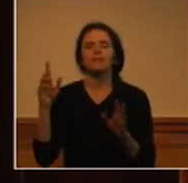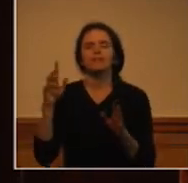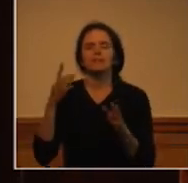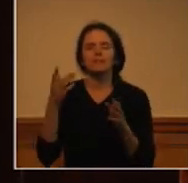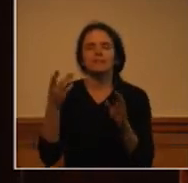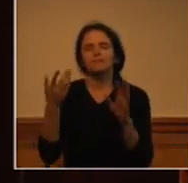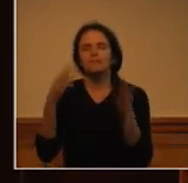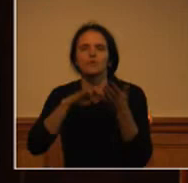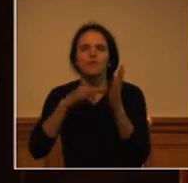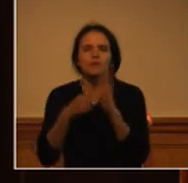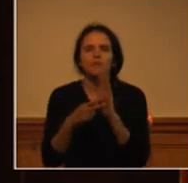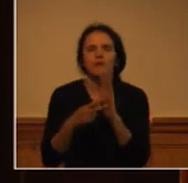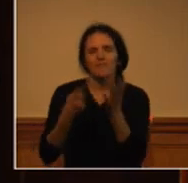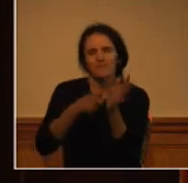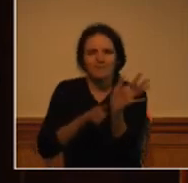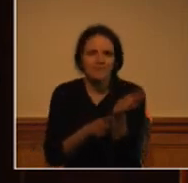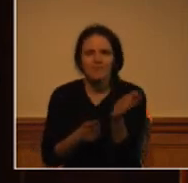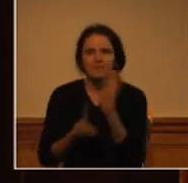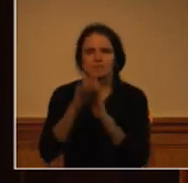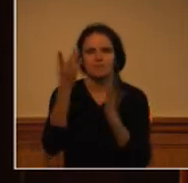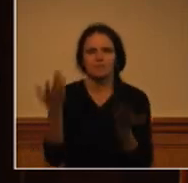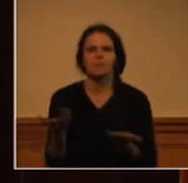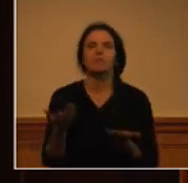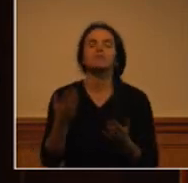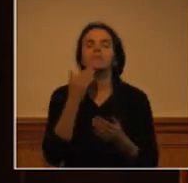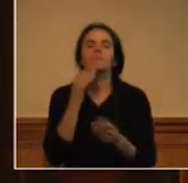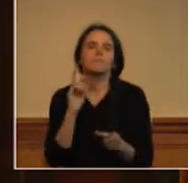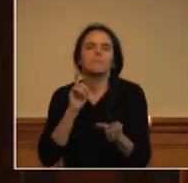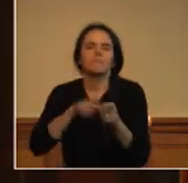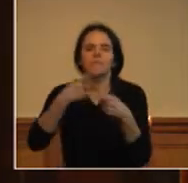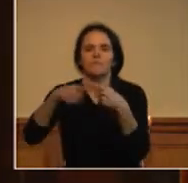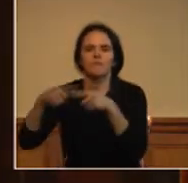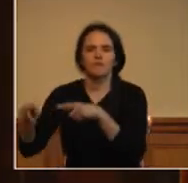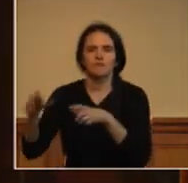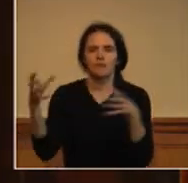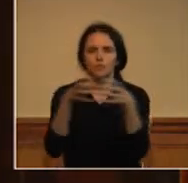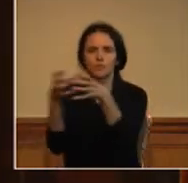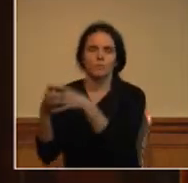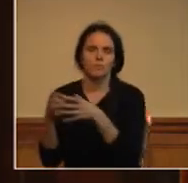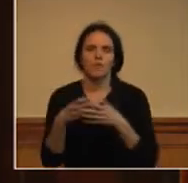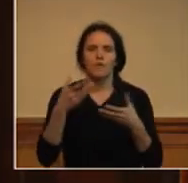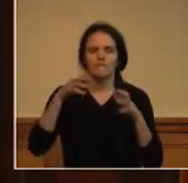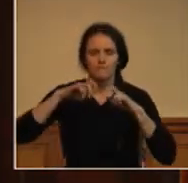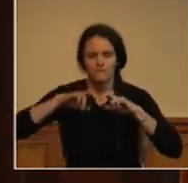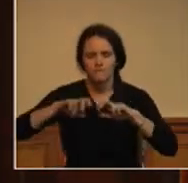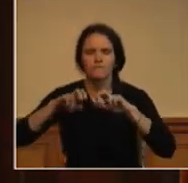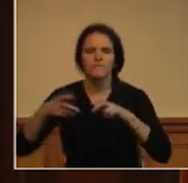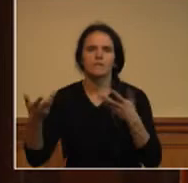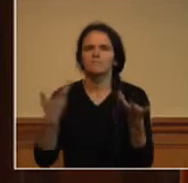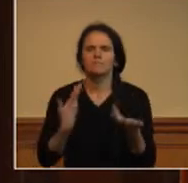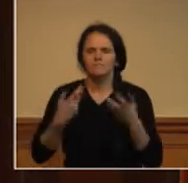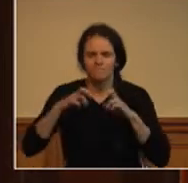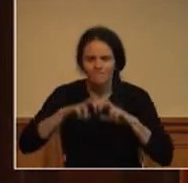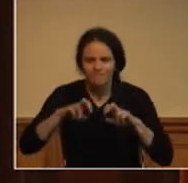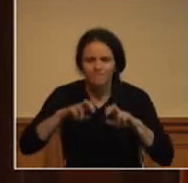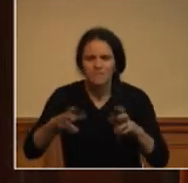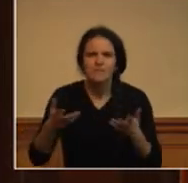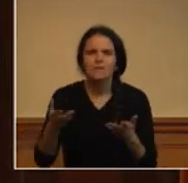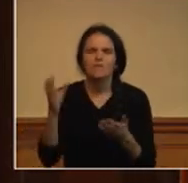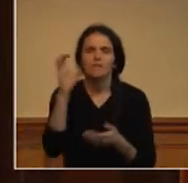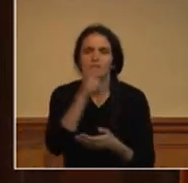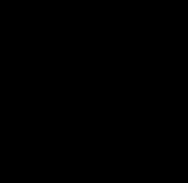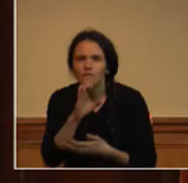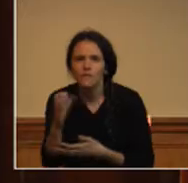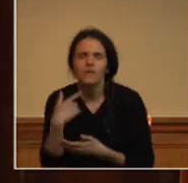neurodesarrollo. En la actualidad participa en diversos equipos de investigación orientados a la exploración de prácticas cognitivas y